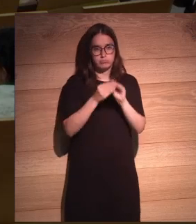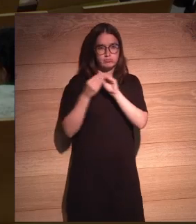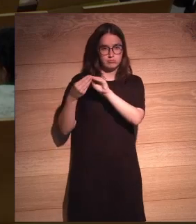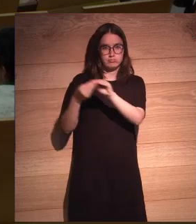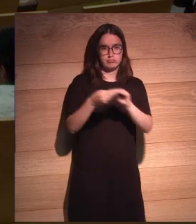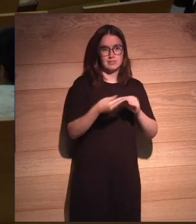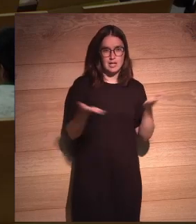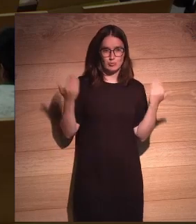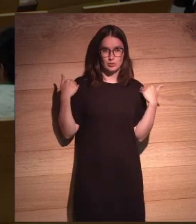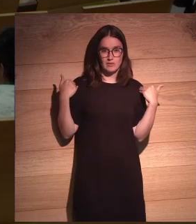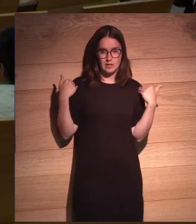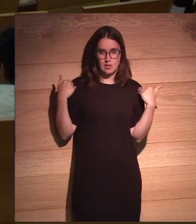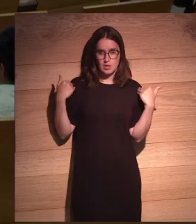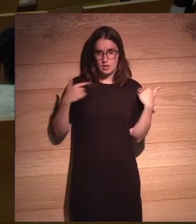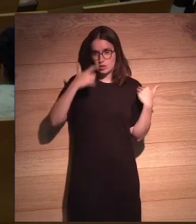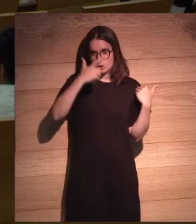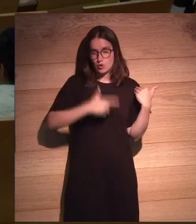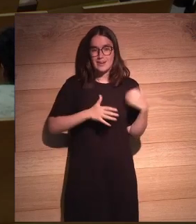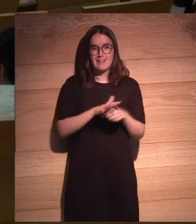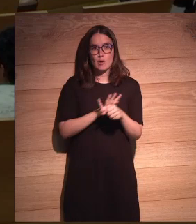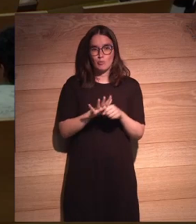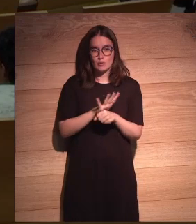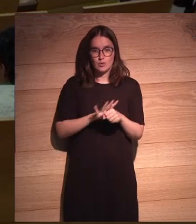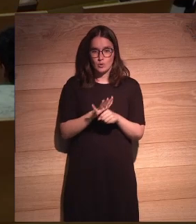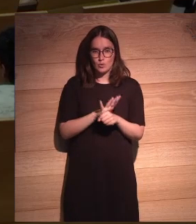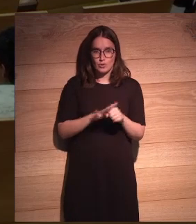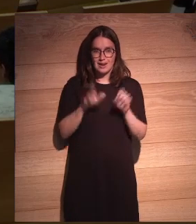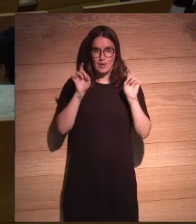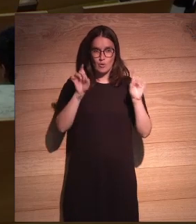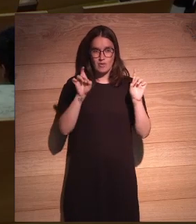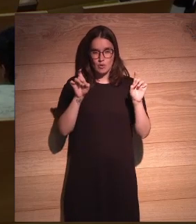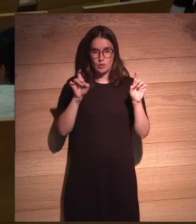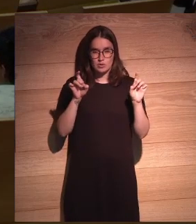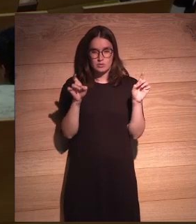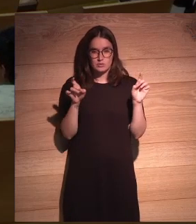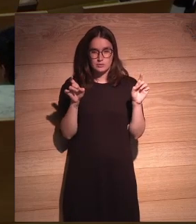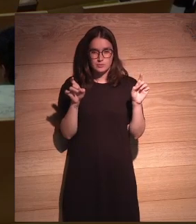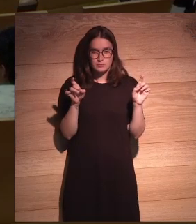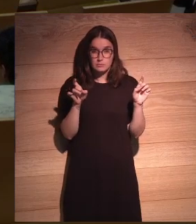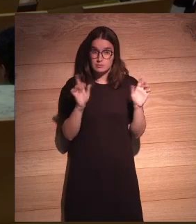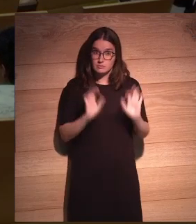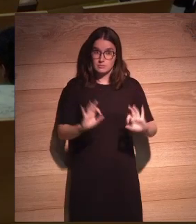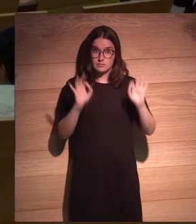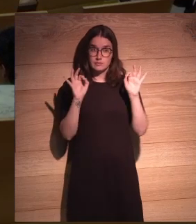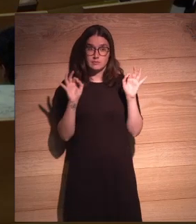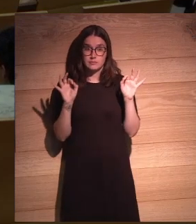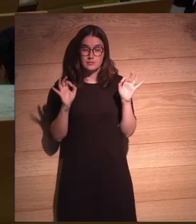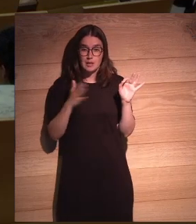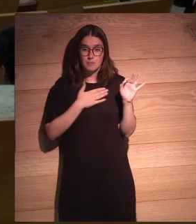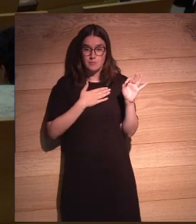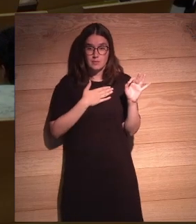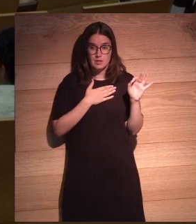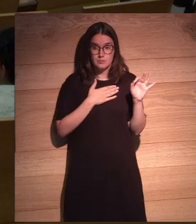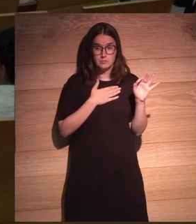de responsabilidad. Dicho esto, en el ámbito de la educación en concreto, a mí